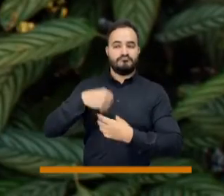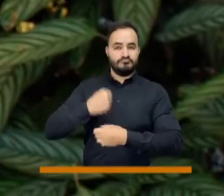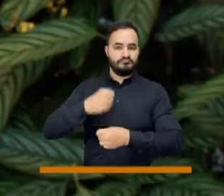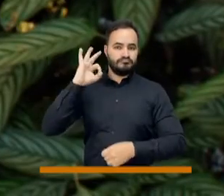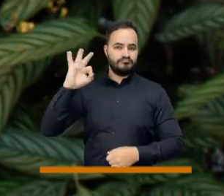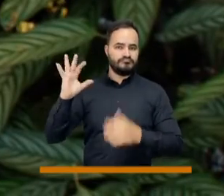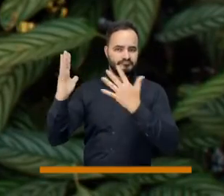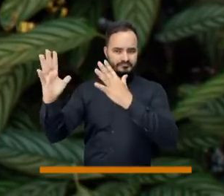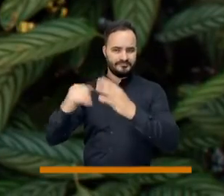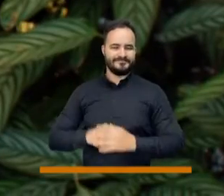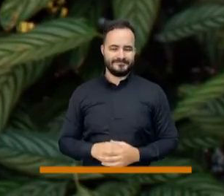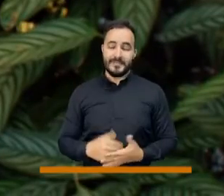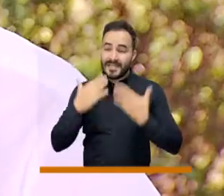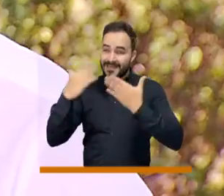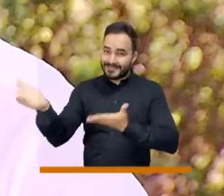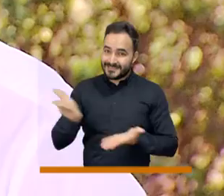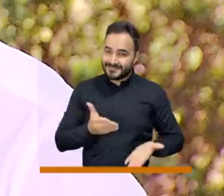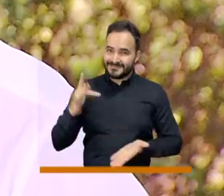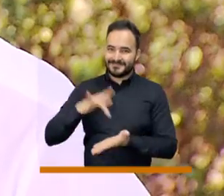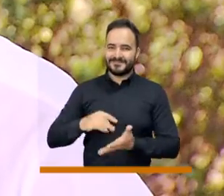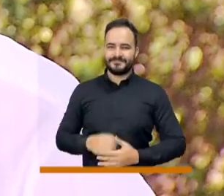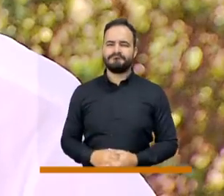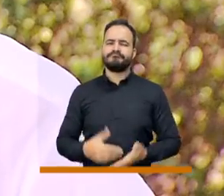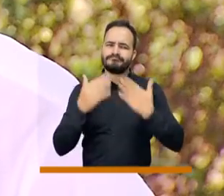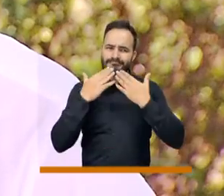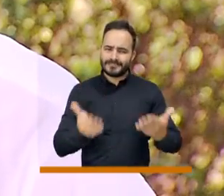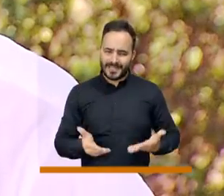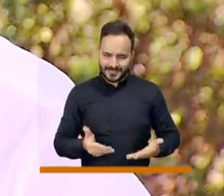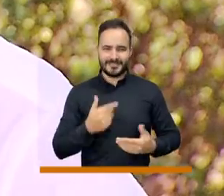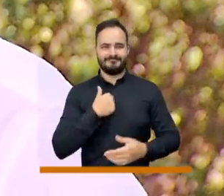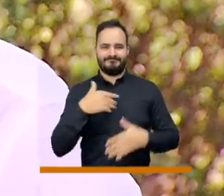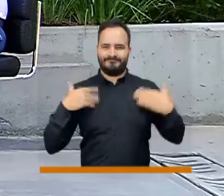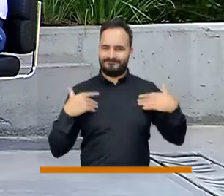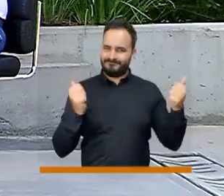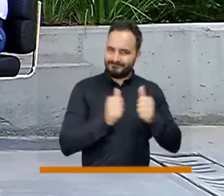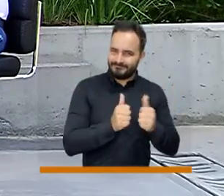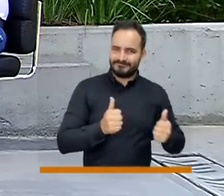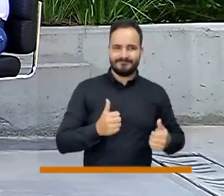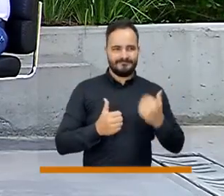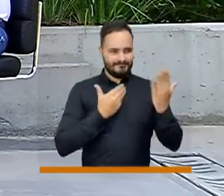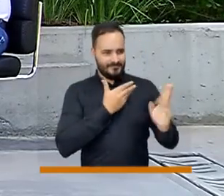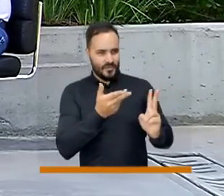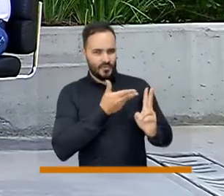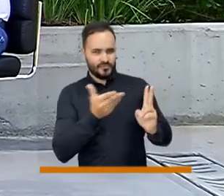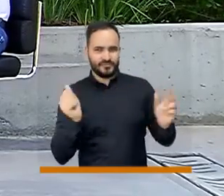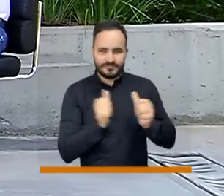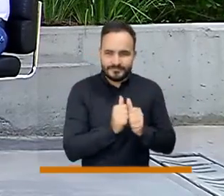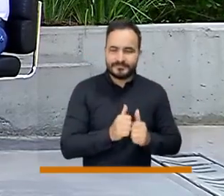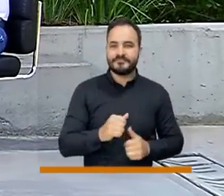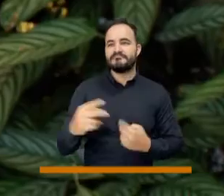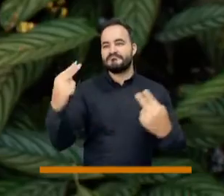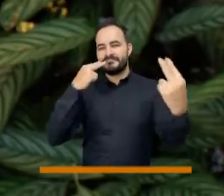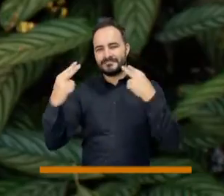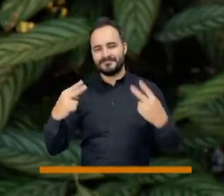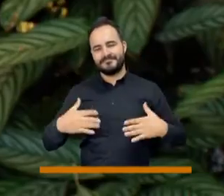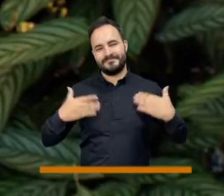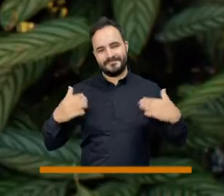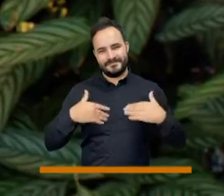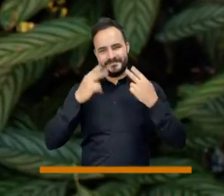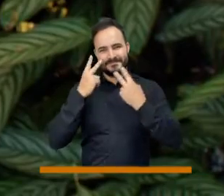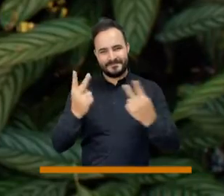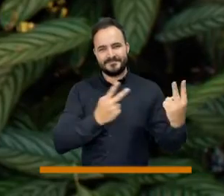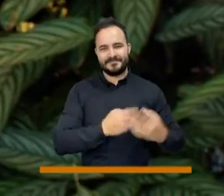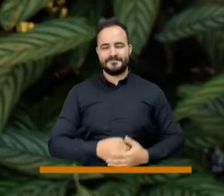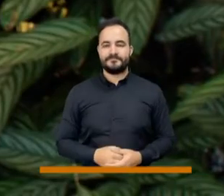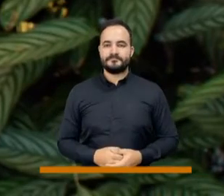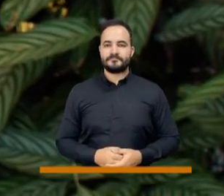por estar con nosotros aquí en De Frente. Caterin, muchas gracias por la invitación, feliz de acompañarte a ti, a Simón y a todos los televidentes. Bueno, y vamos a pedirle que por